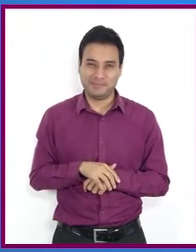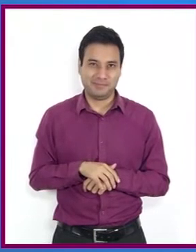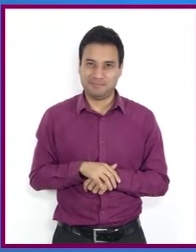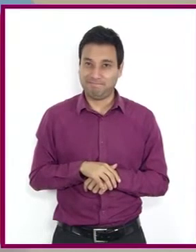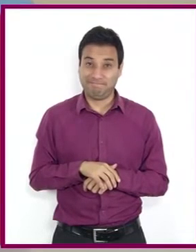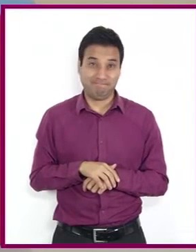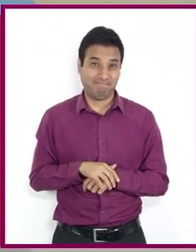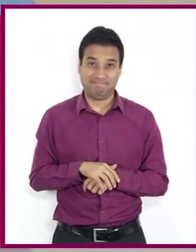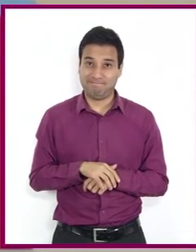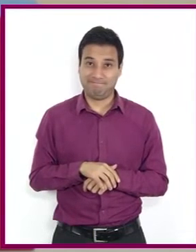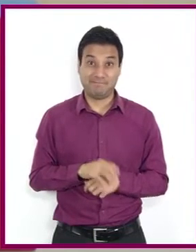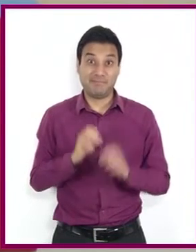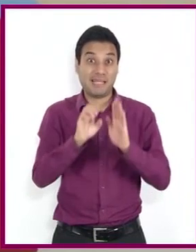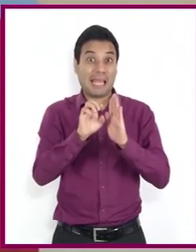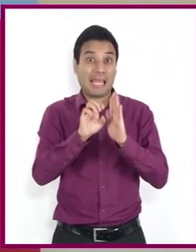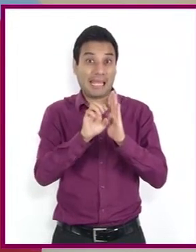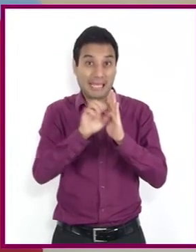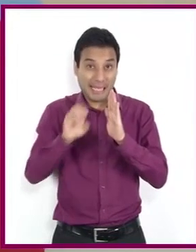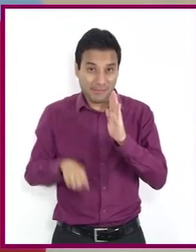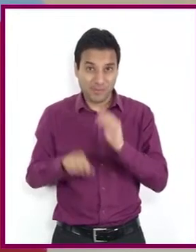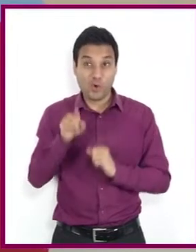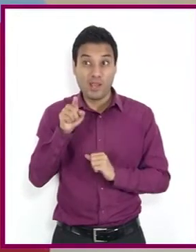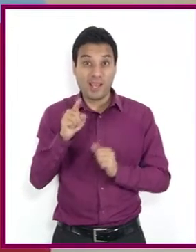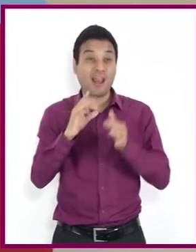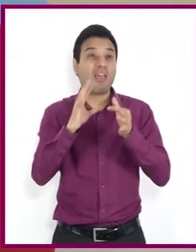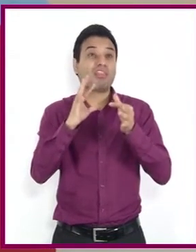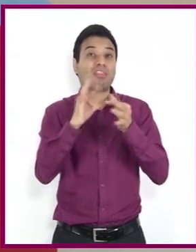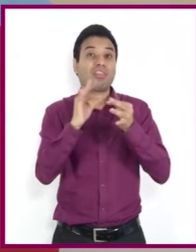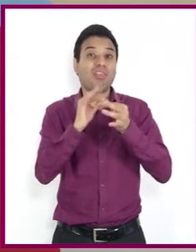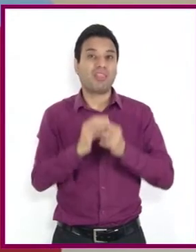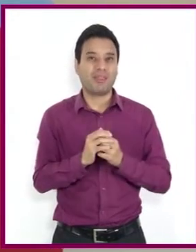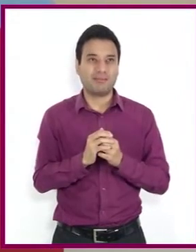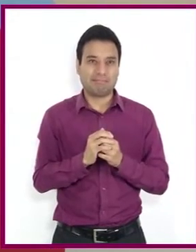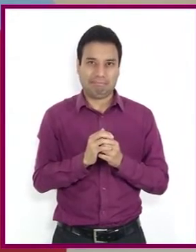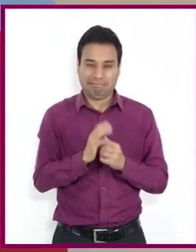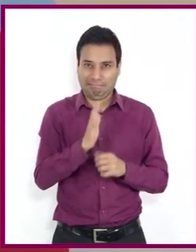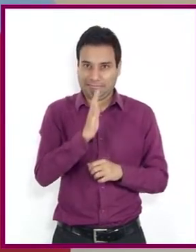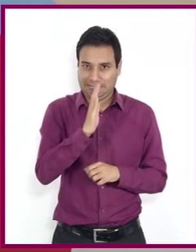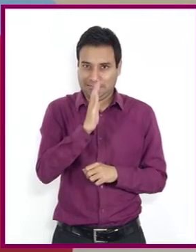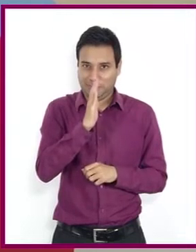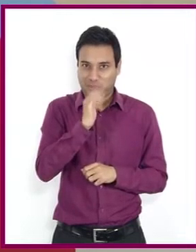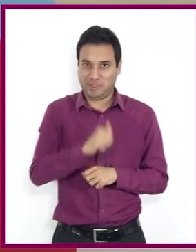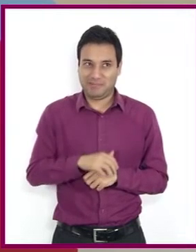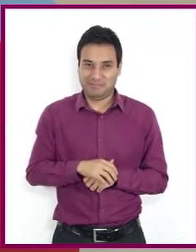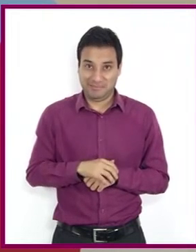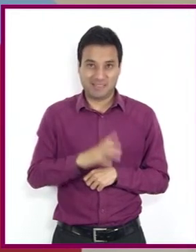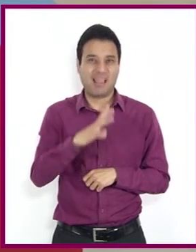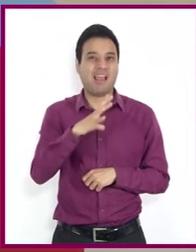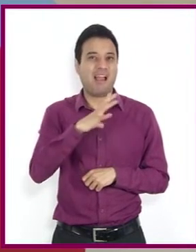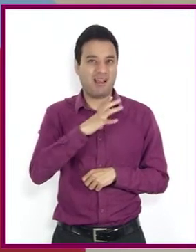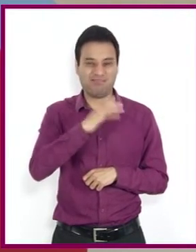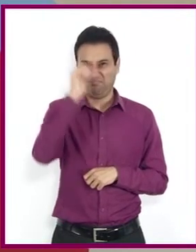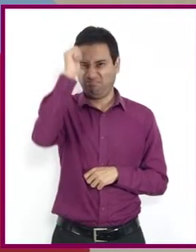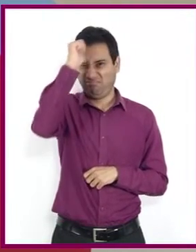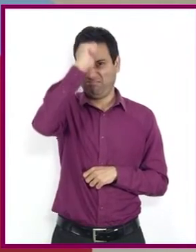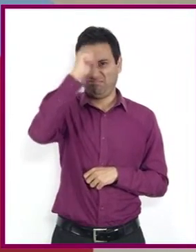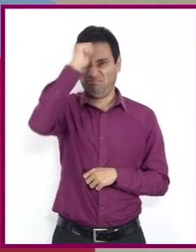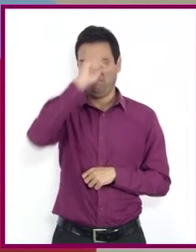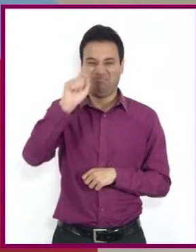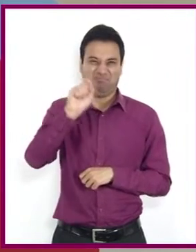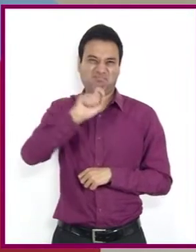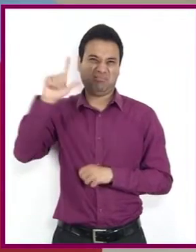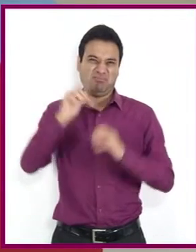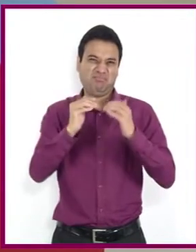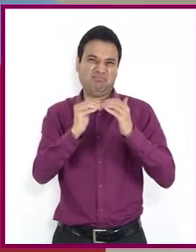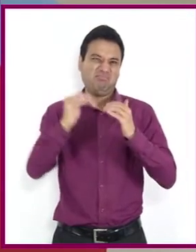era desafiante hacerlo ante el Tribunal de Cardenales de la Inquisición. El texto